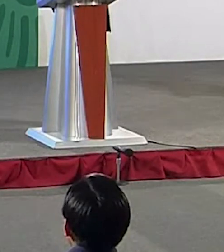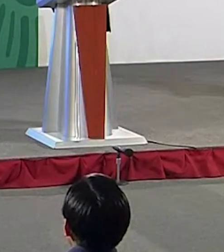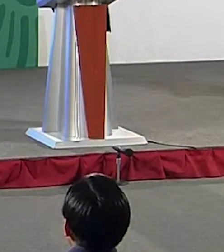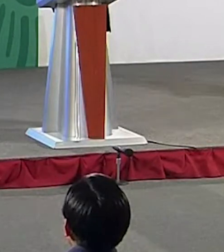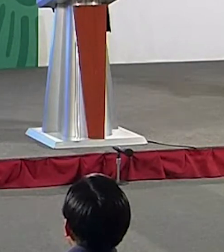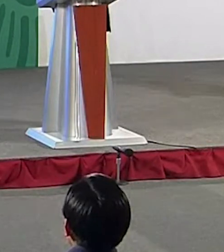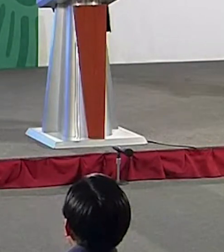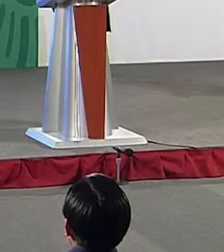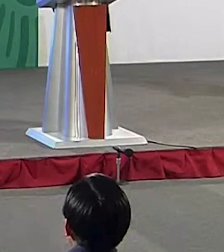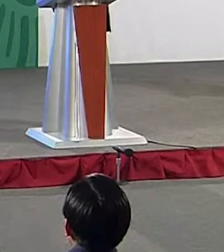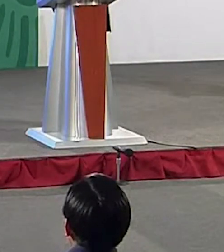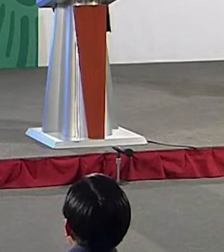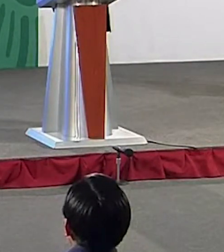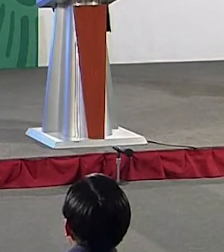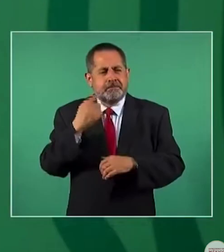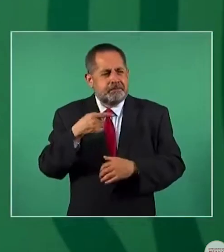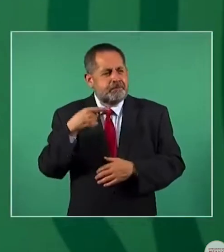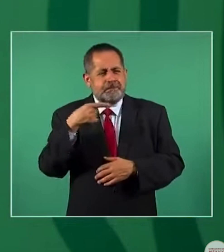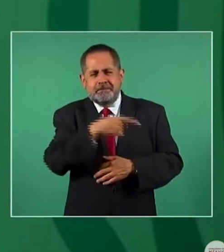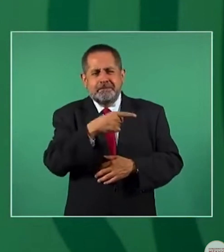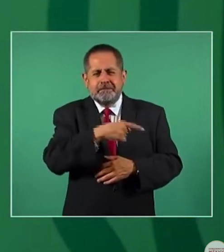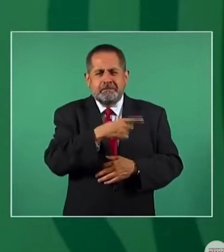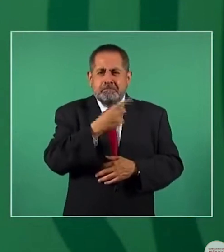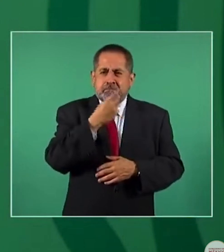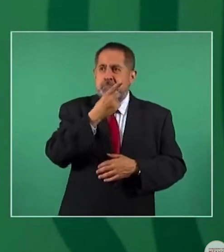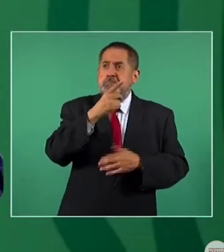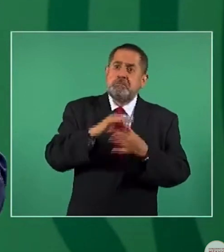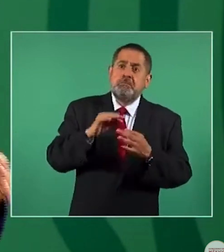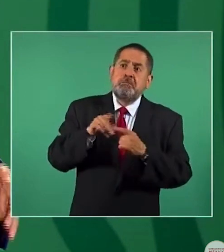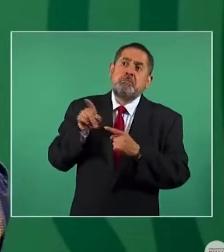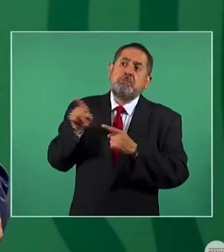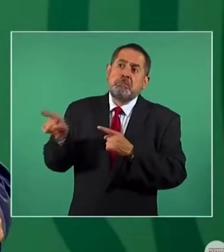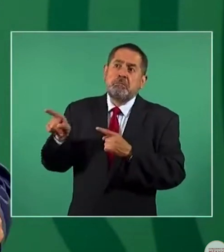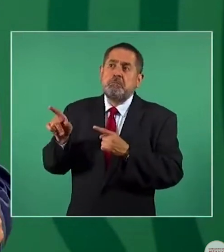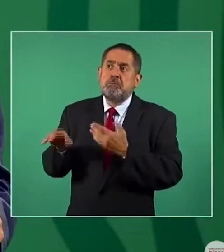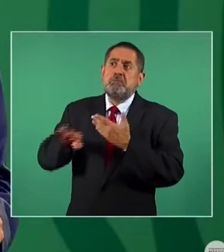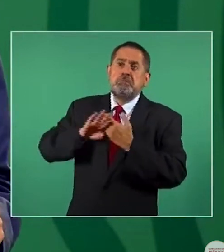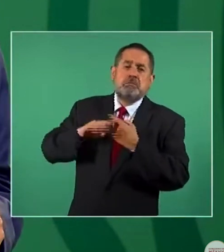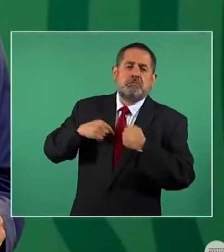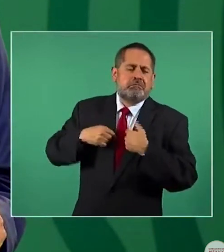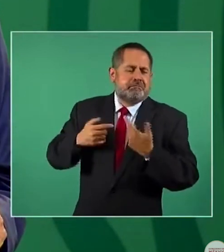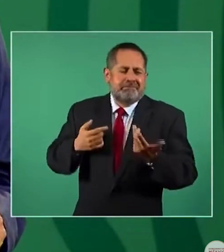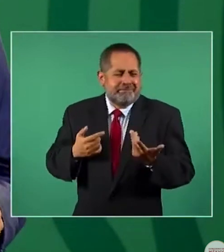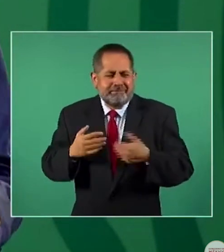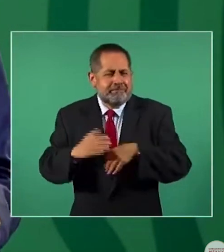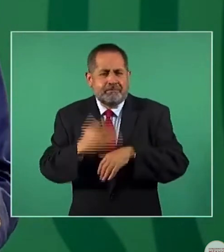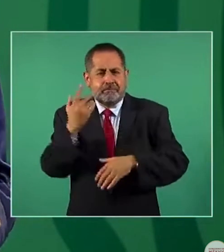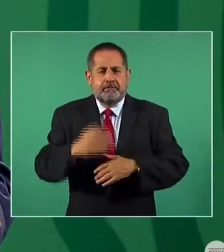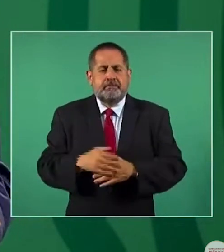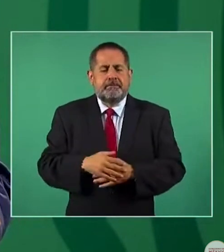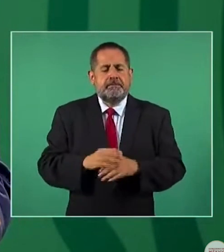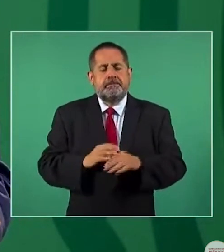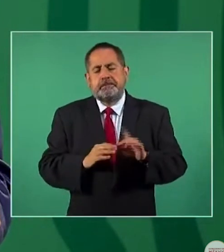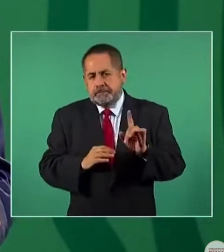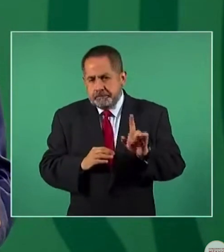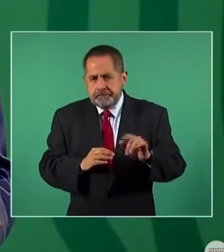que presentó en 2018 por lavado de dinero. Pues una